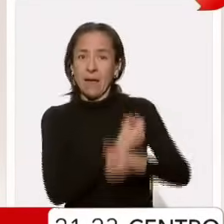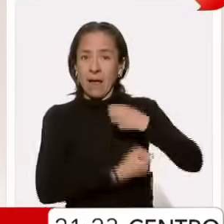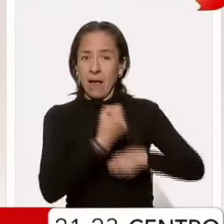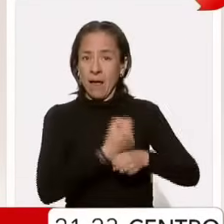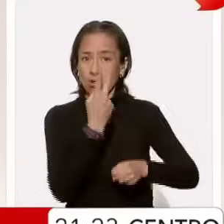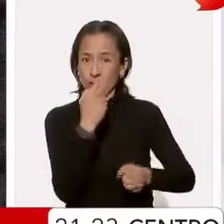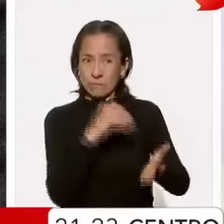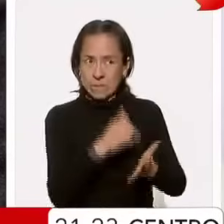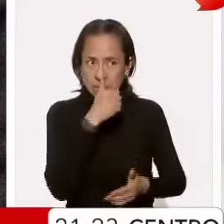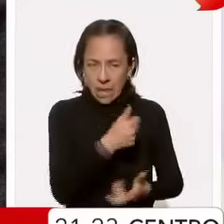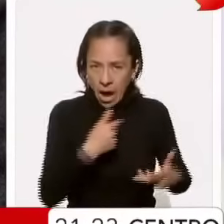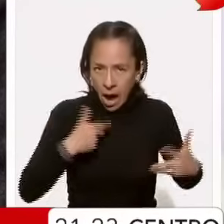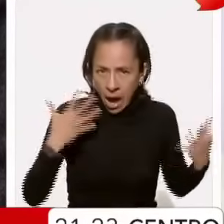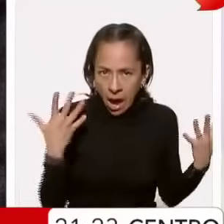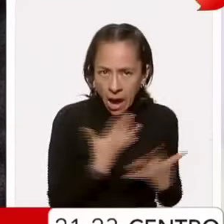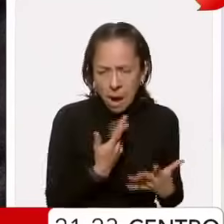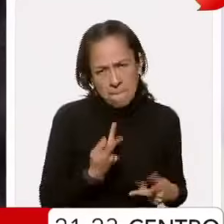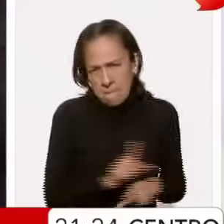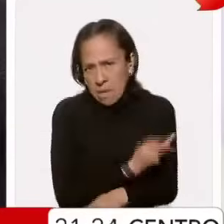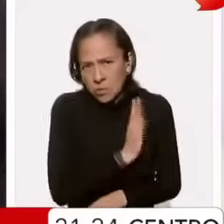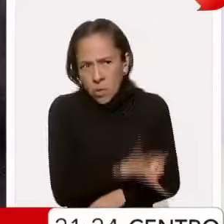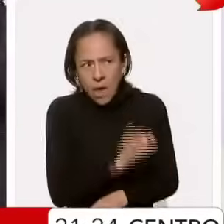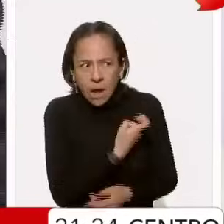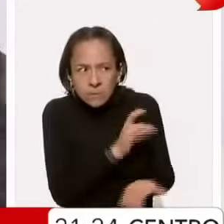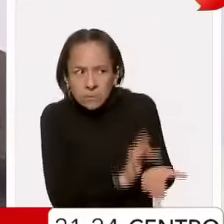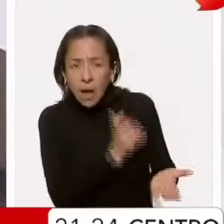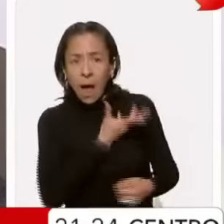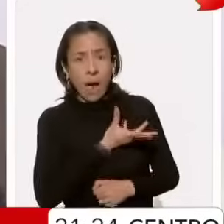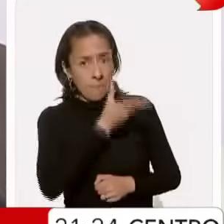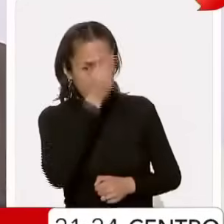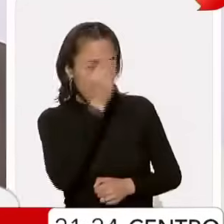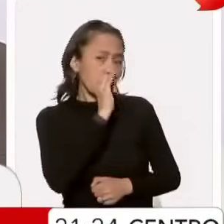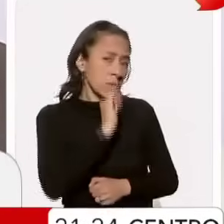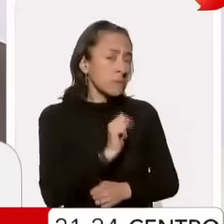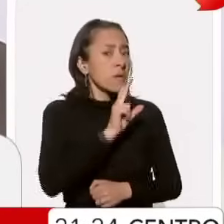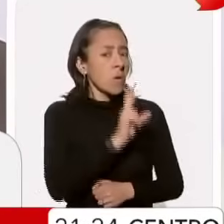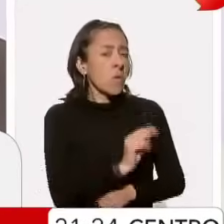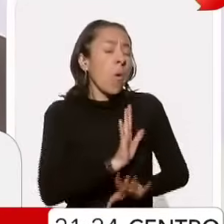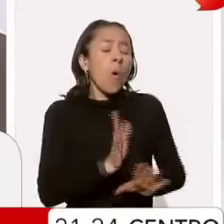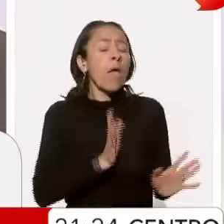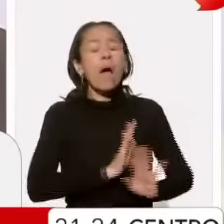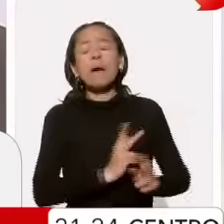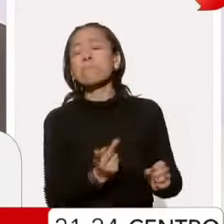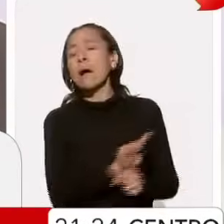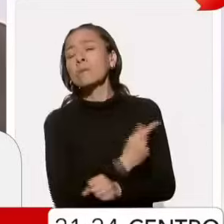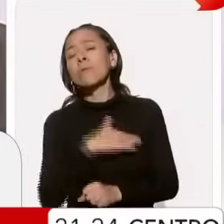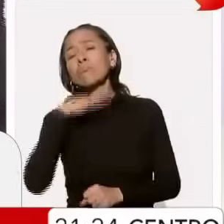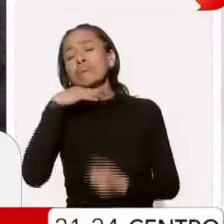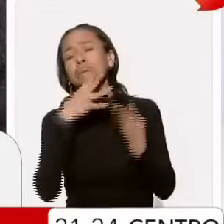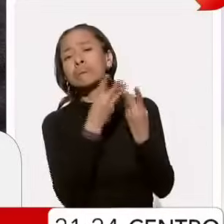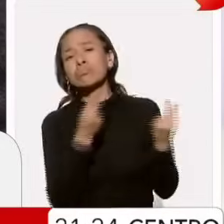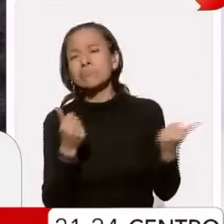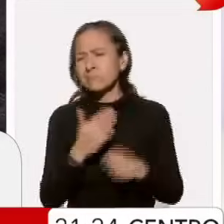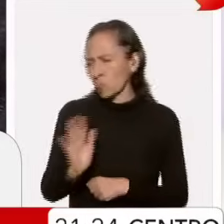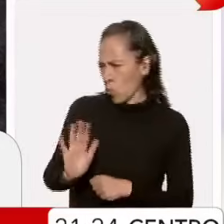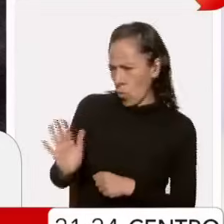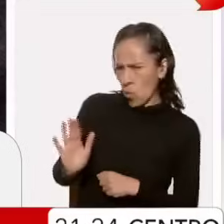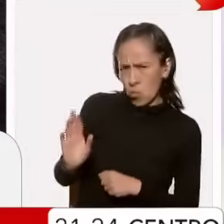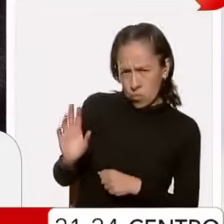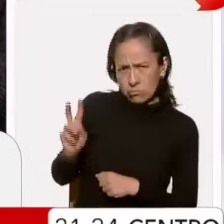sea, nosotros, yo creo que, es mi opinión, yo creo que entramos tardíamente a responder.